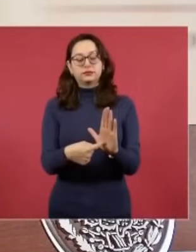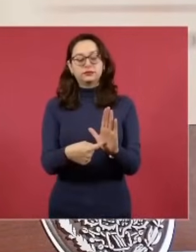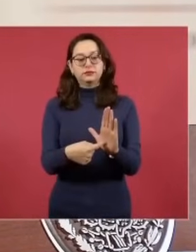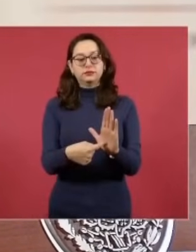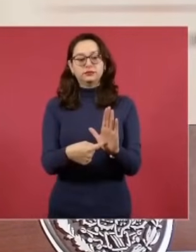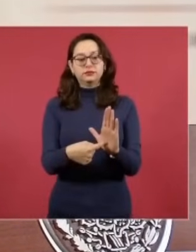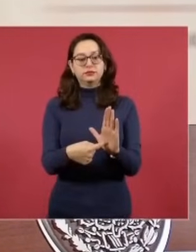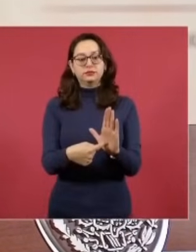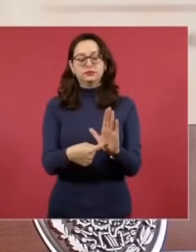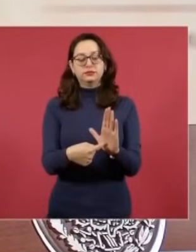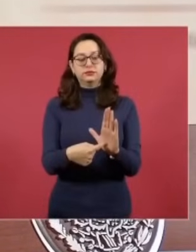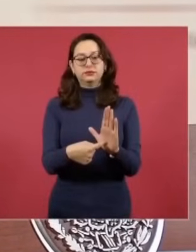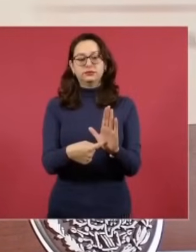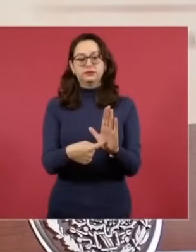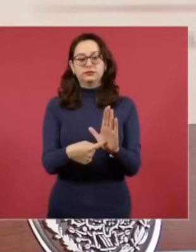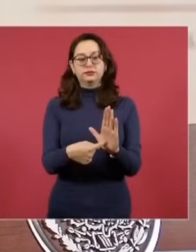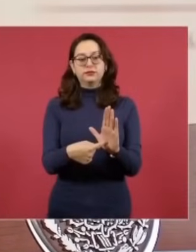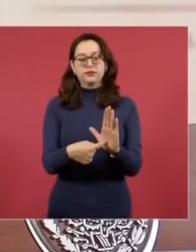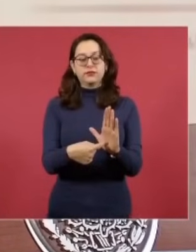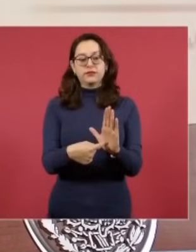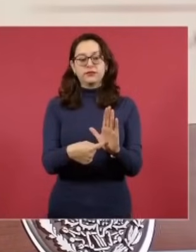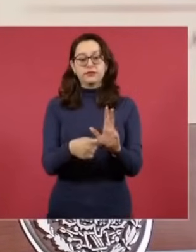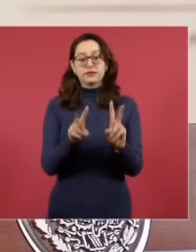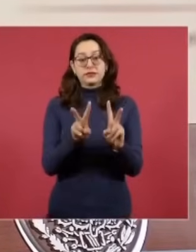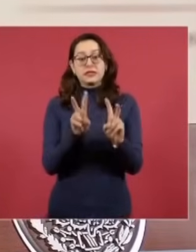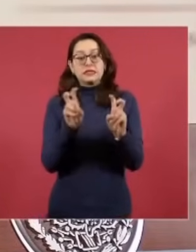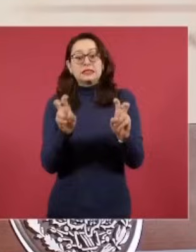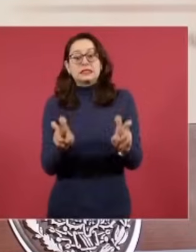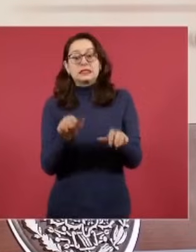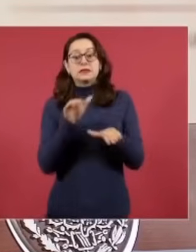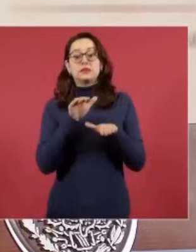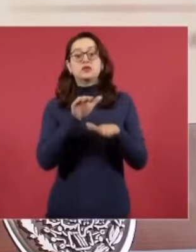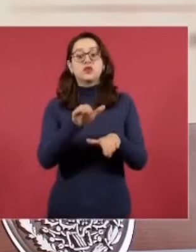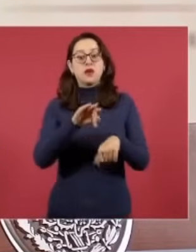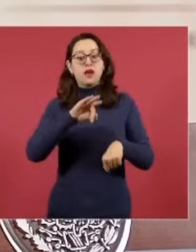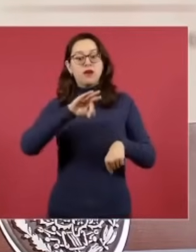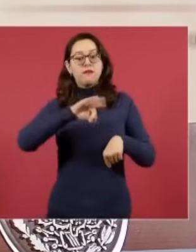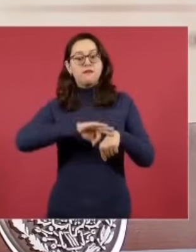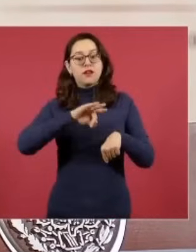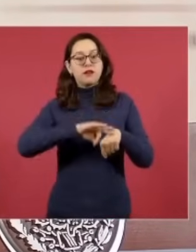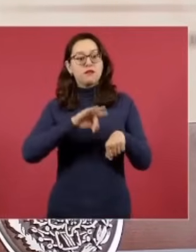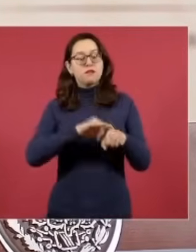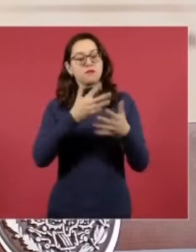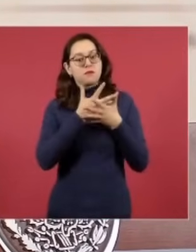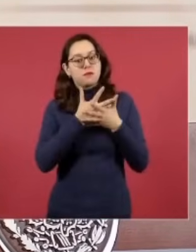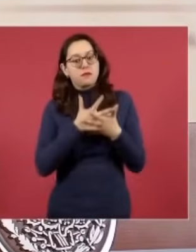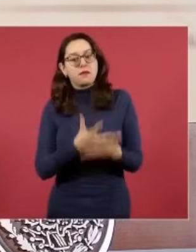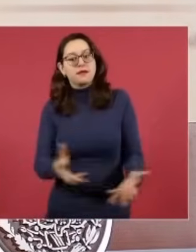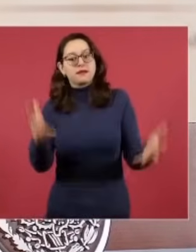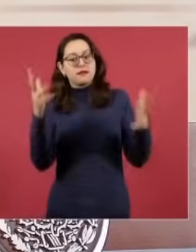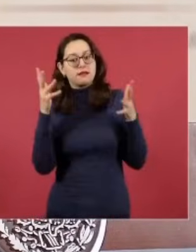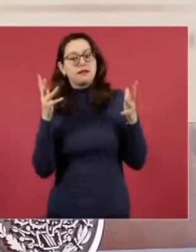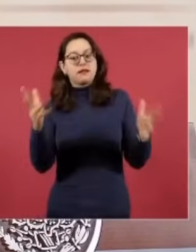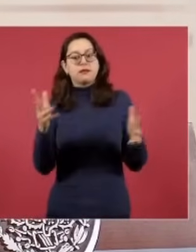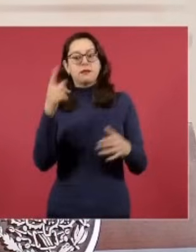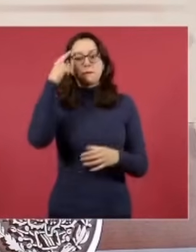al presidente López Obrador cómo anuncia en la conferencia este megaproyecto de